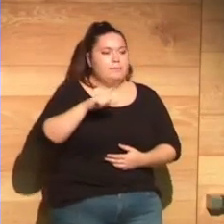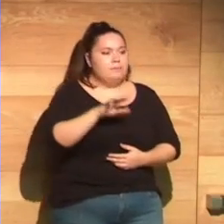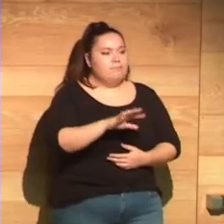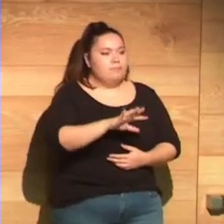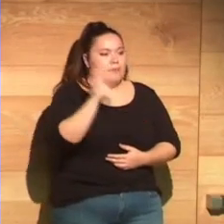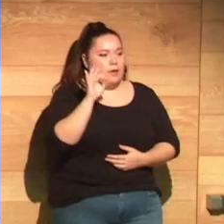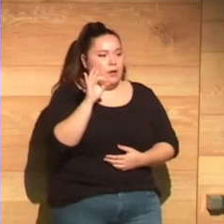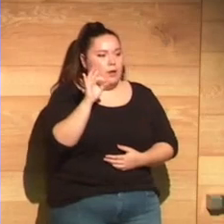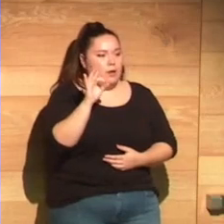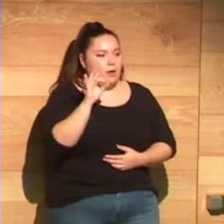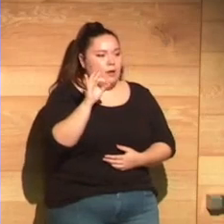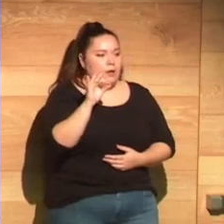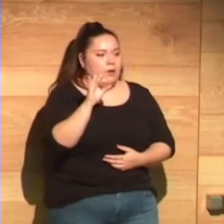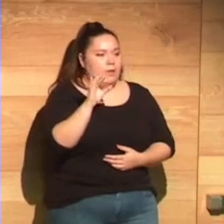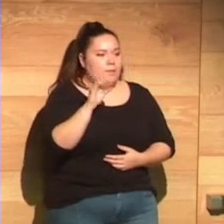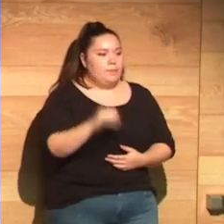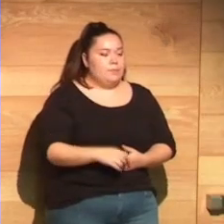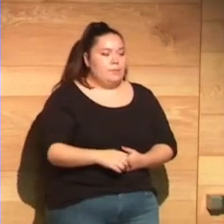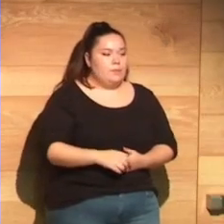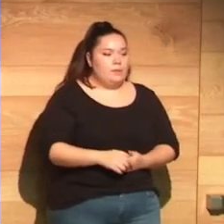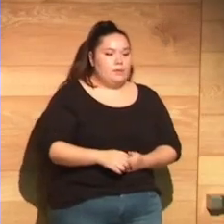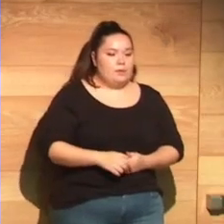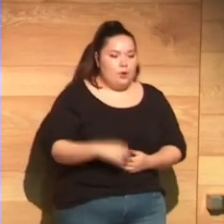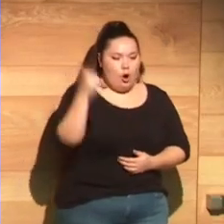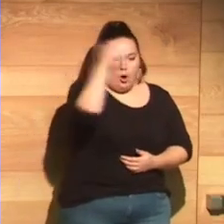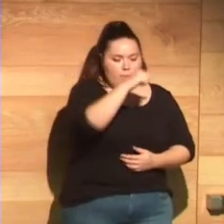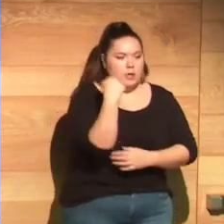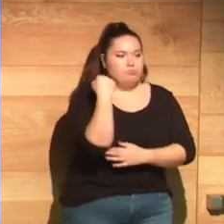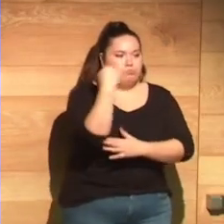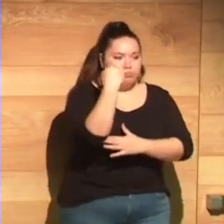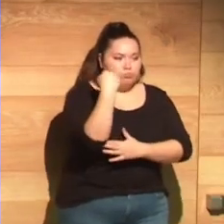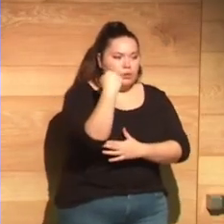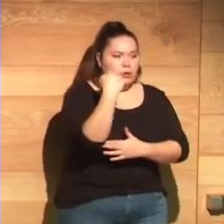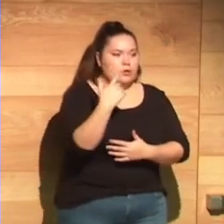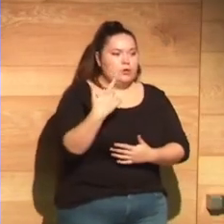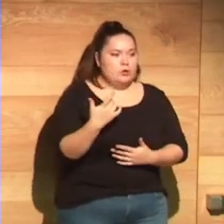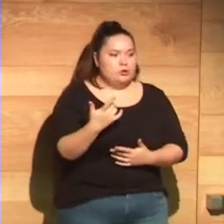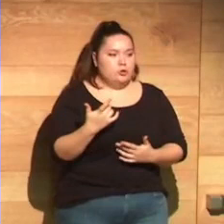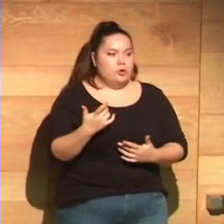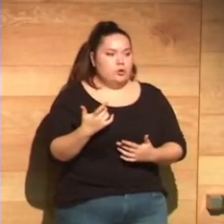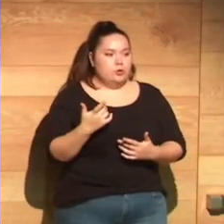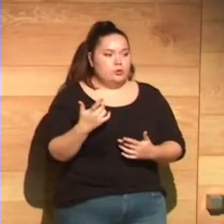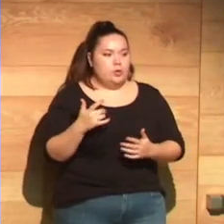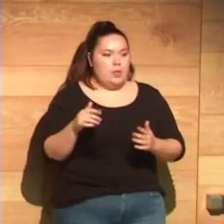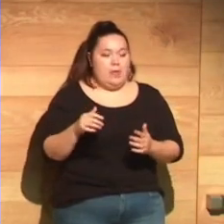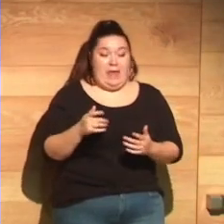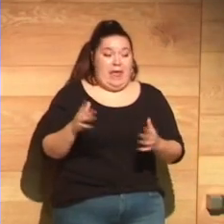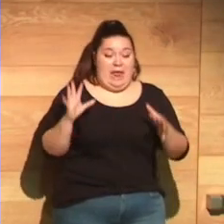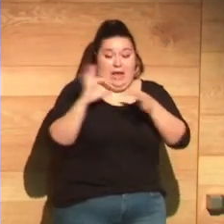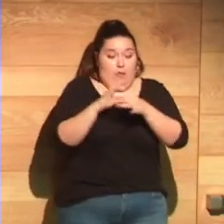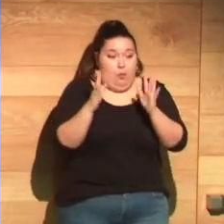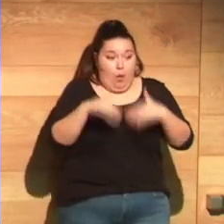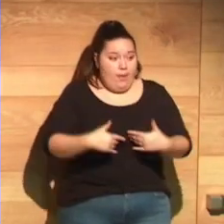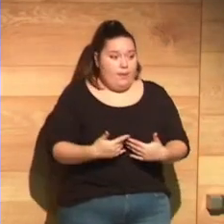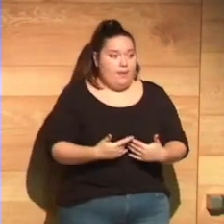sentía ella con respecto a eso. También seleccionaba, porque hubo hombres poderosos a los que, cuando ella estaba comenzando, a